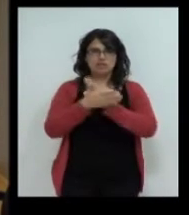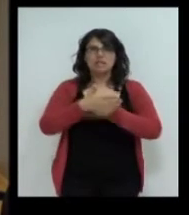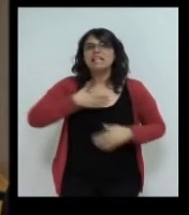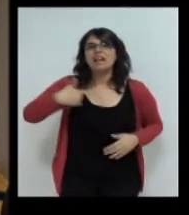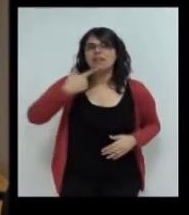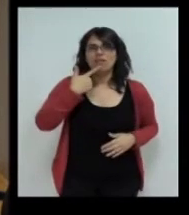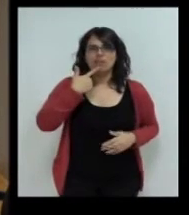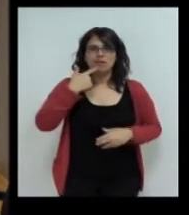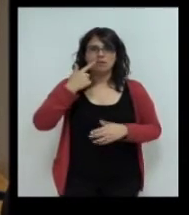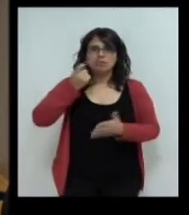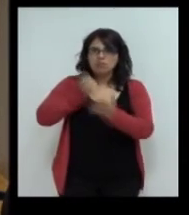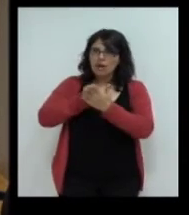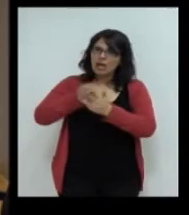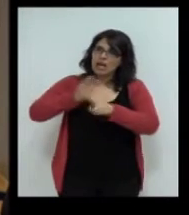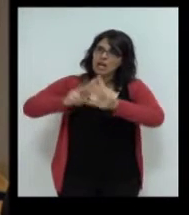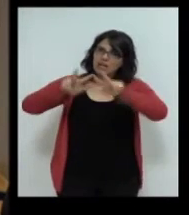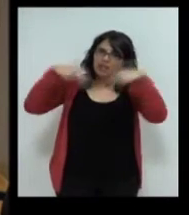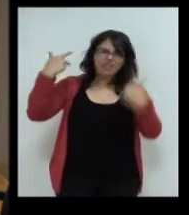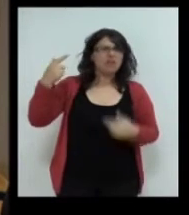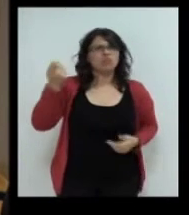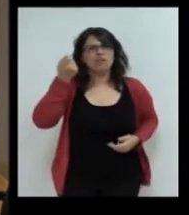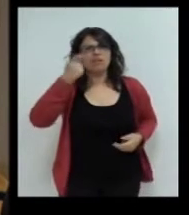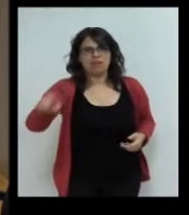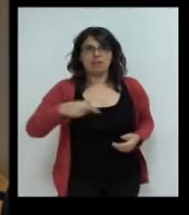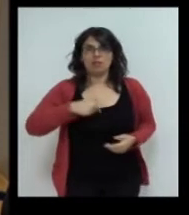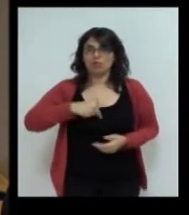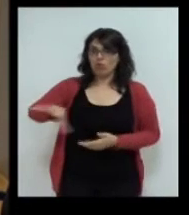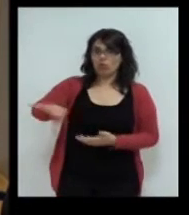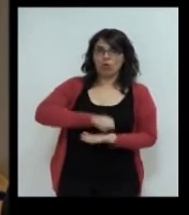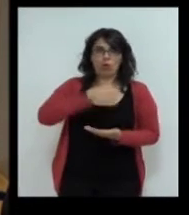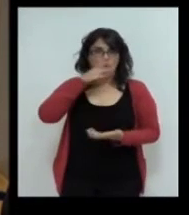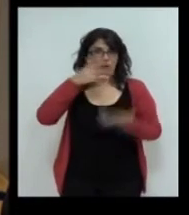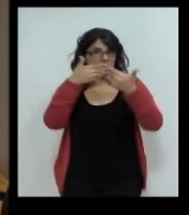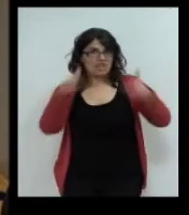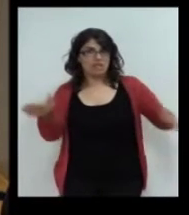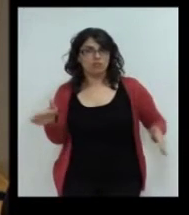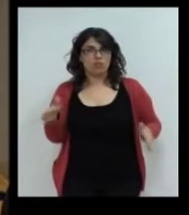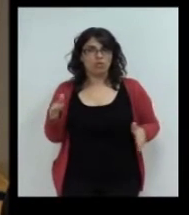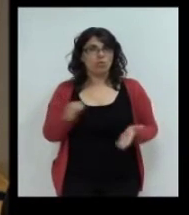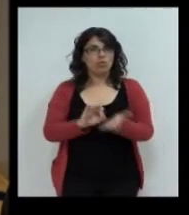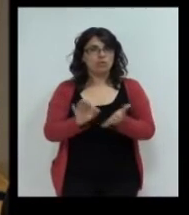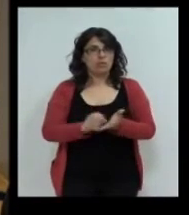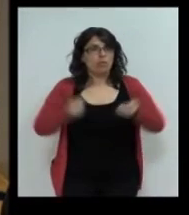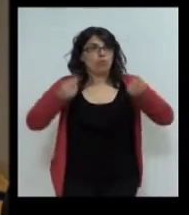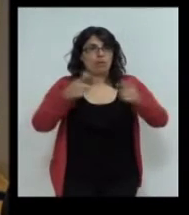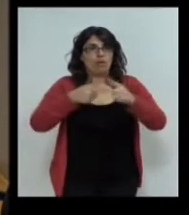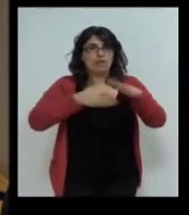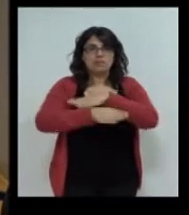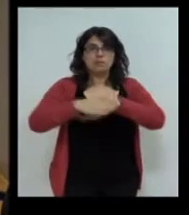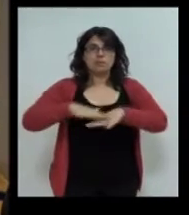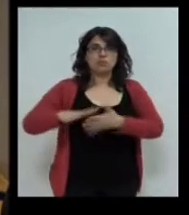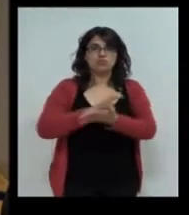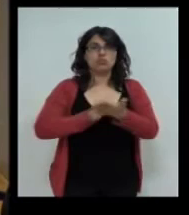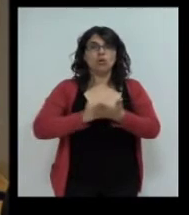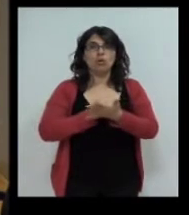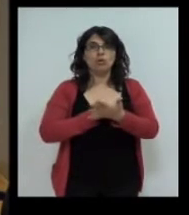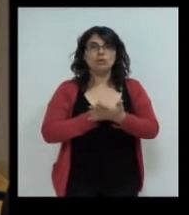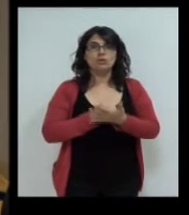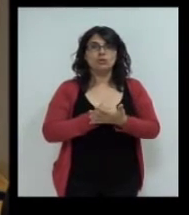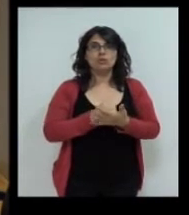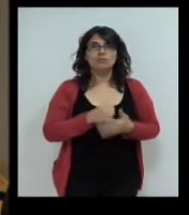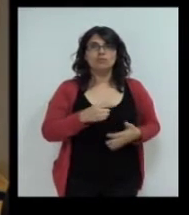una licencia, puedes prestar un servicio que es accesible para todos, ¿qué ocurre? Que esto puede